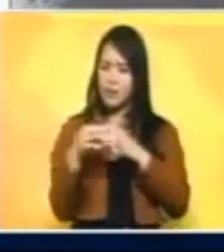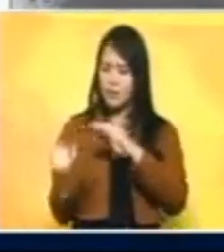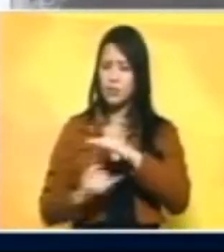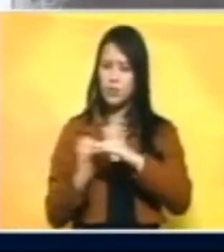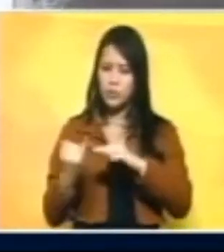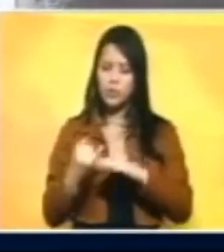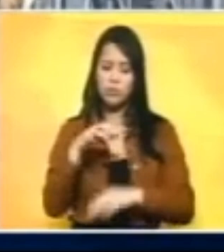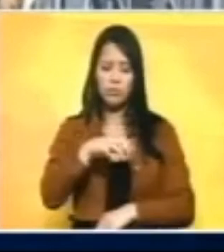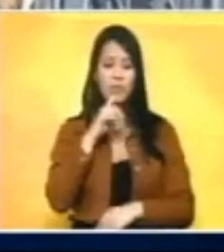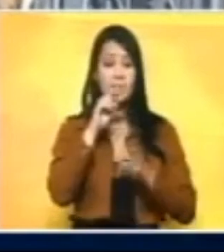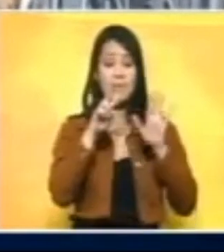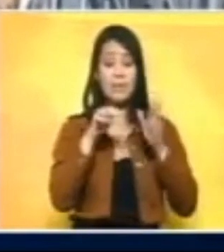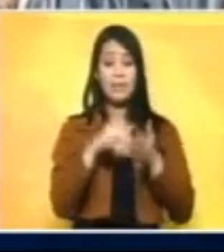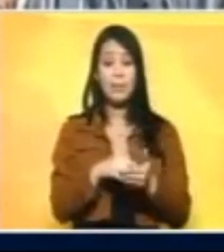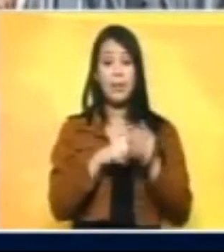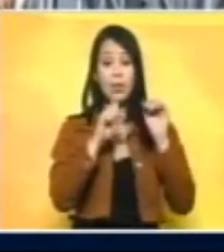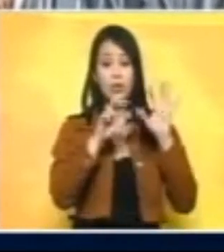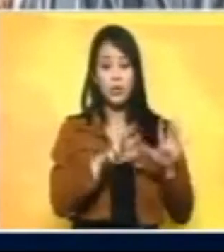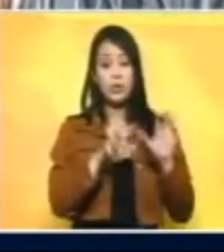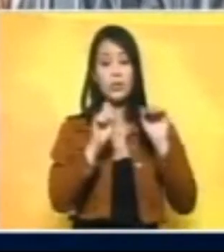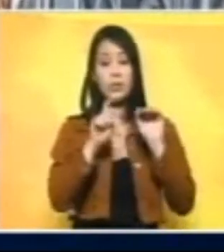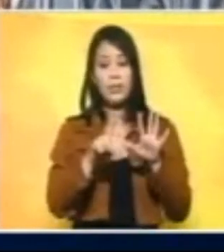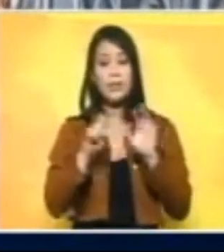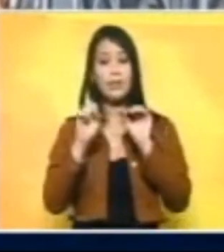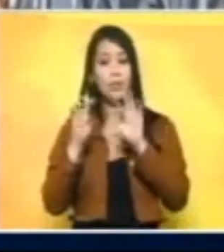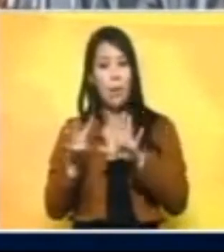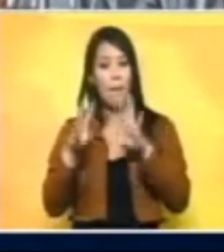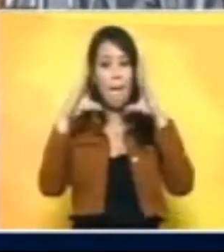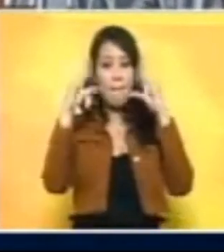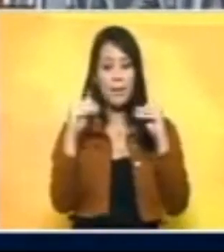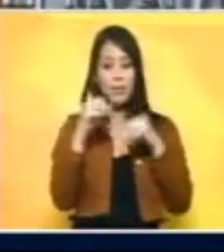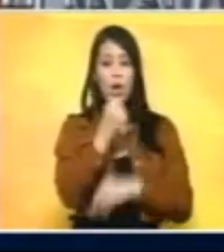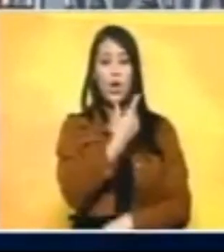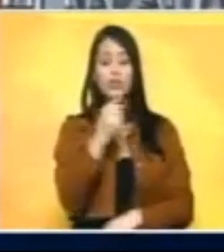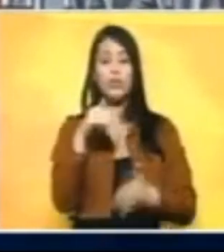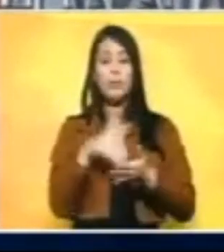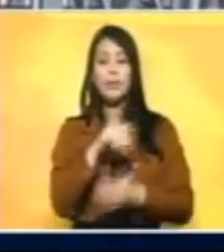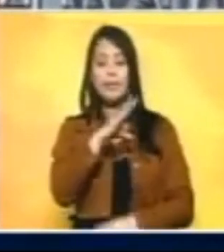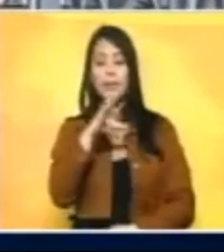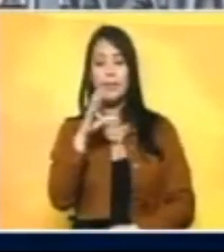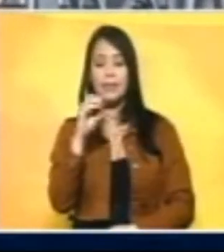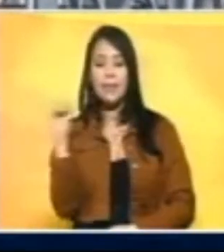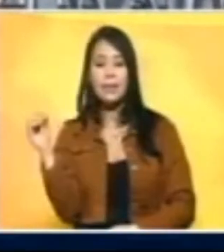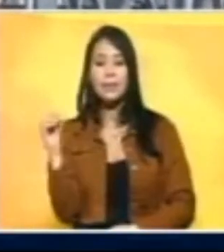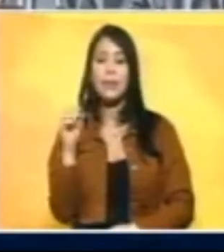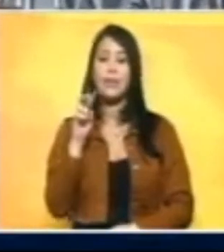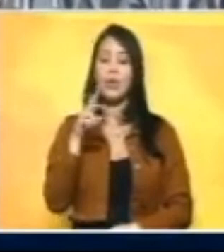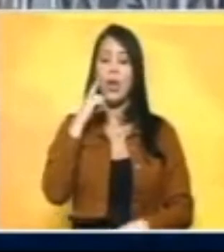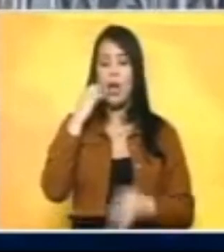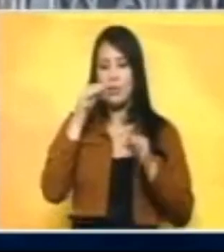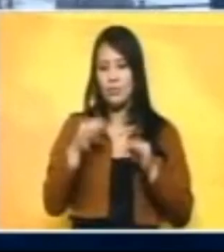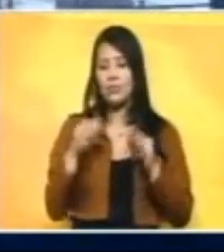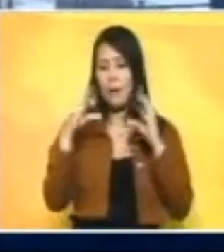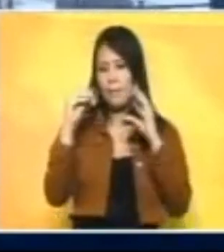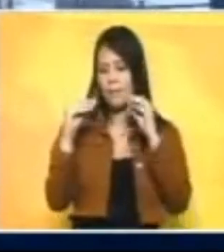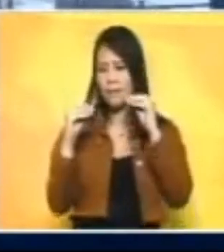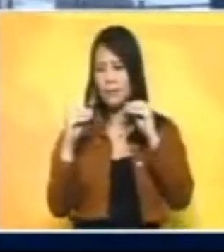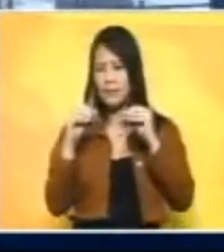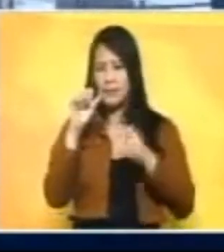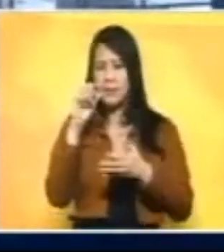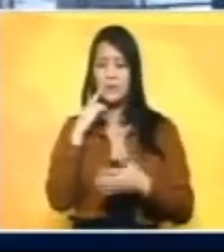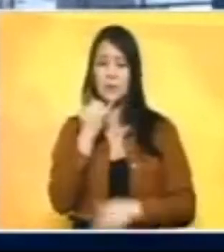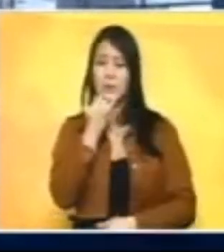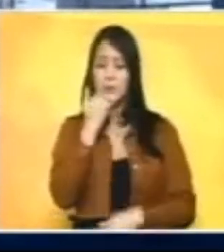produjeron 7.869 apagones y 11.502 fluctuaciones de voltaje. Los municipios